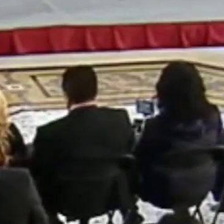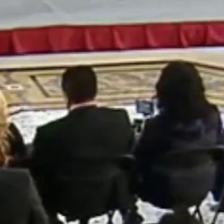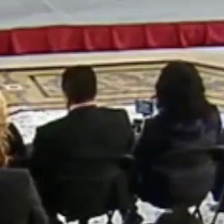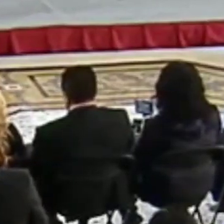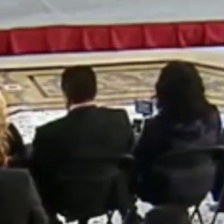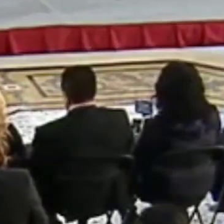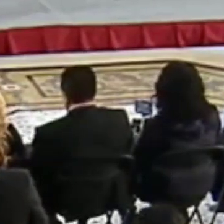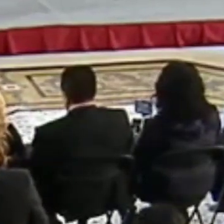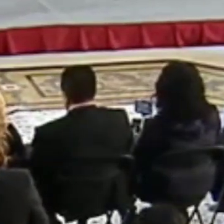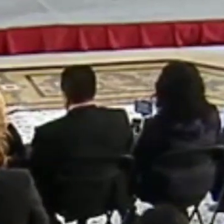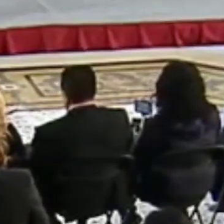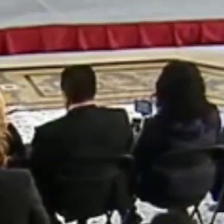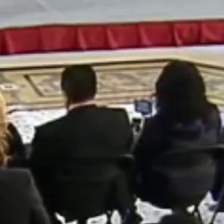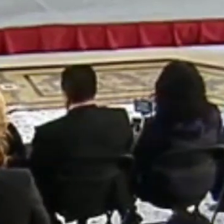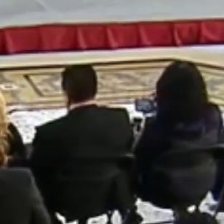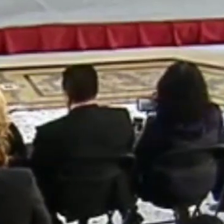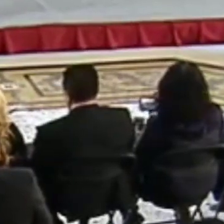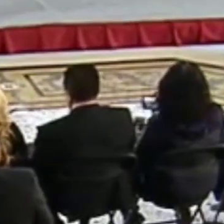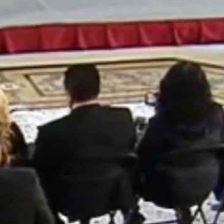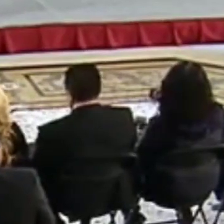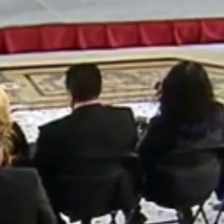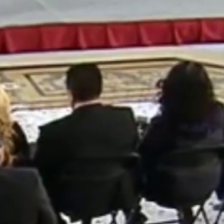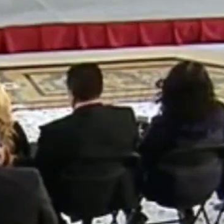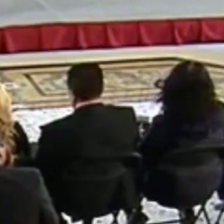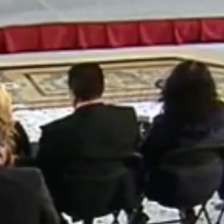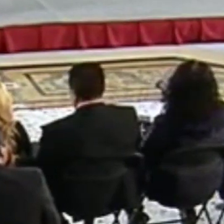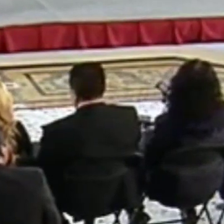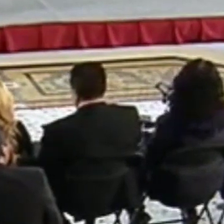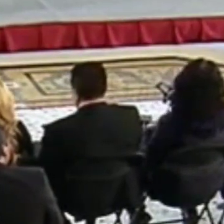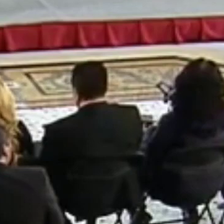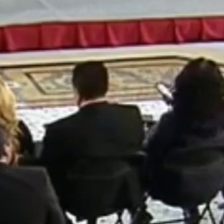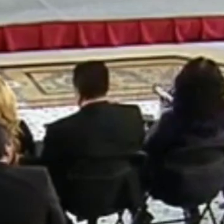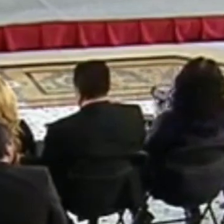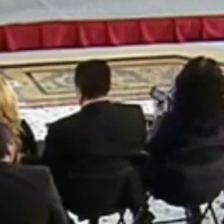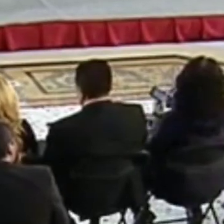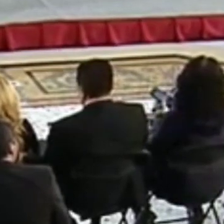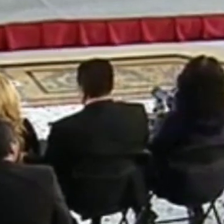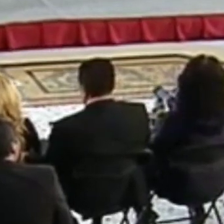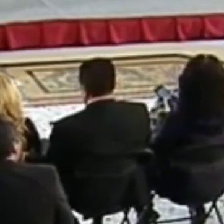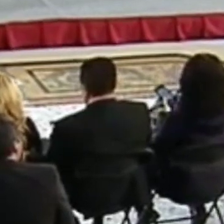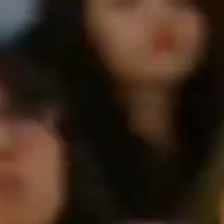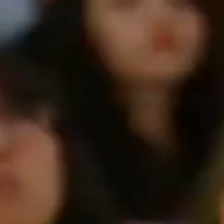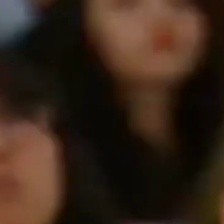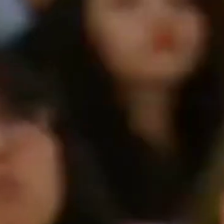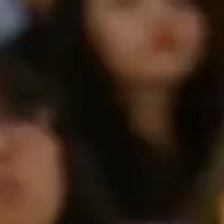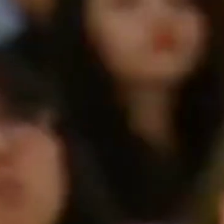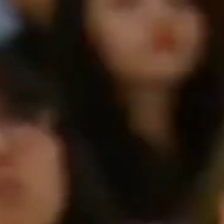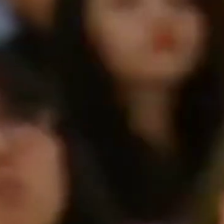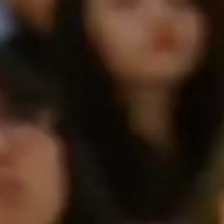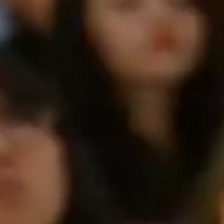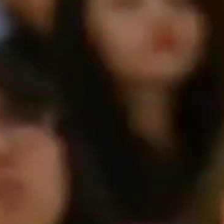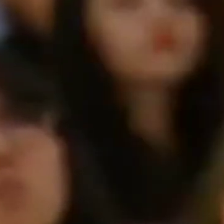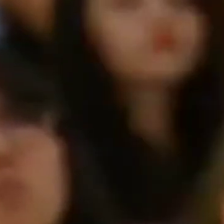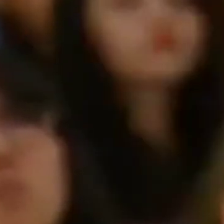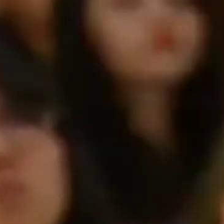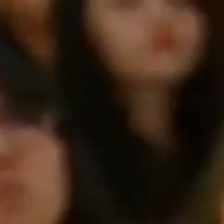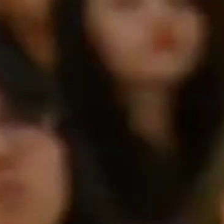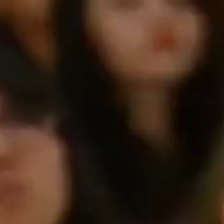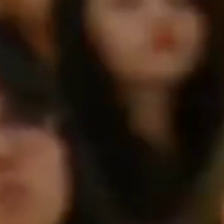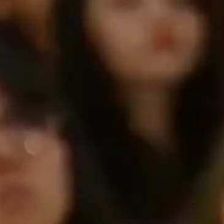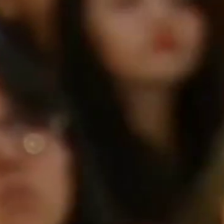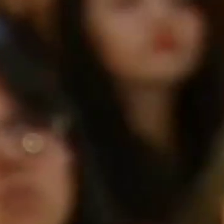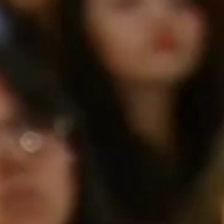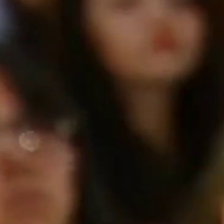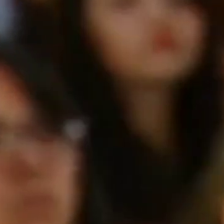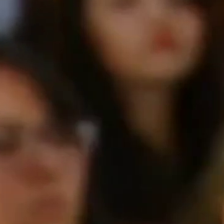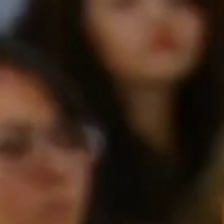No sé si tenga alguna opinión sobre la portada que sale hoy en Reforma, la de 8 columnas, que se llama "Usan al SAT para intimidar a Reforma".